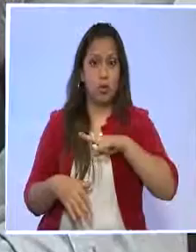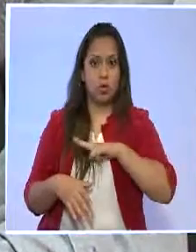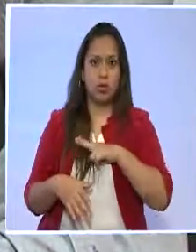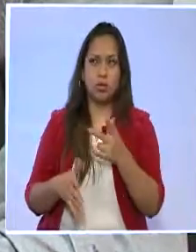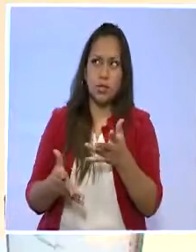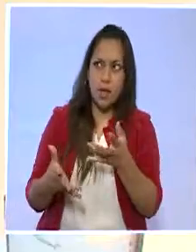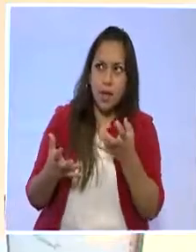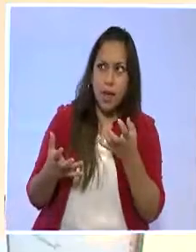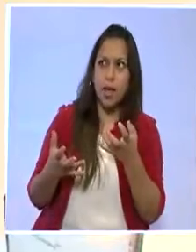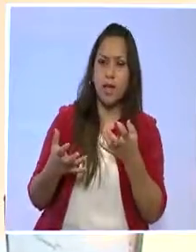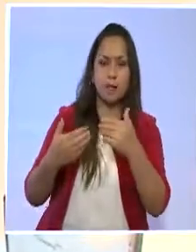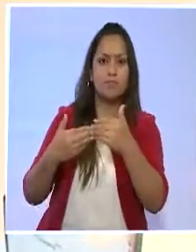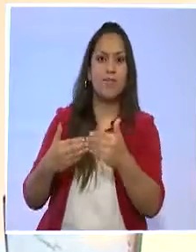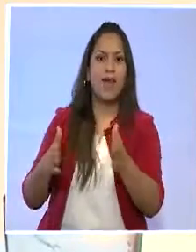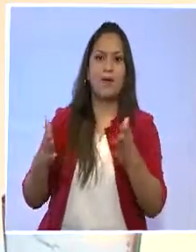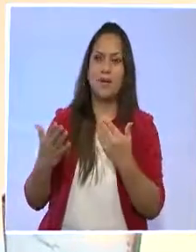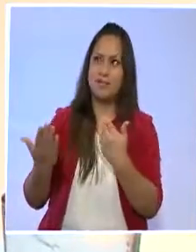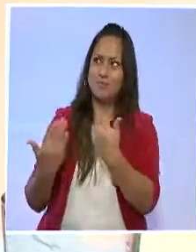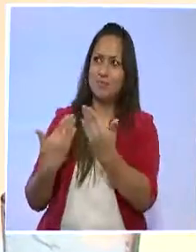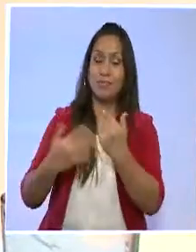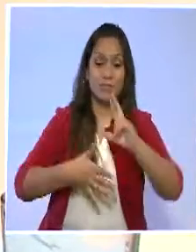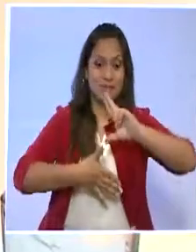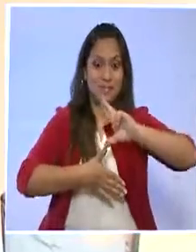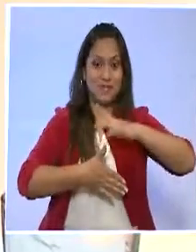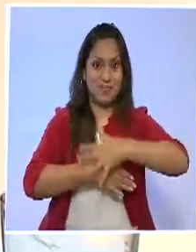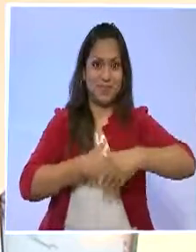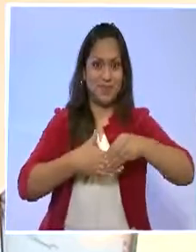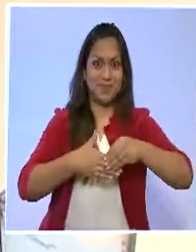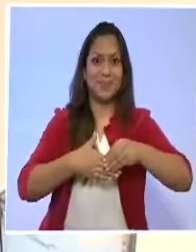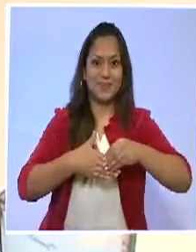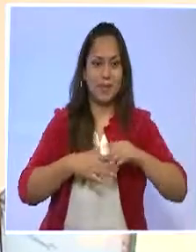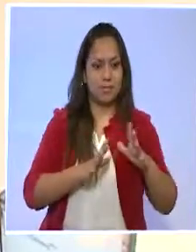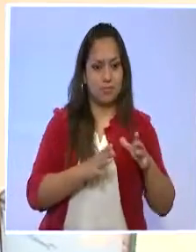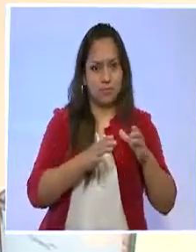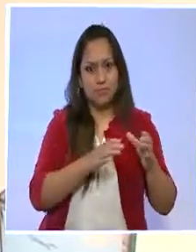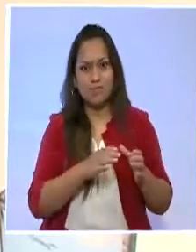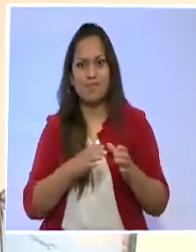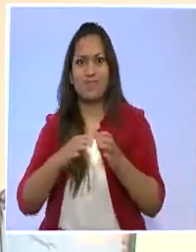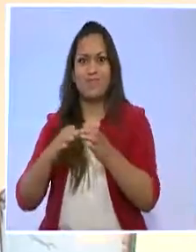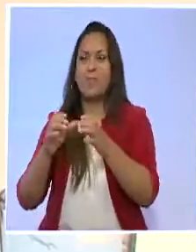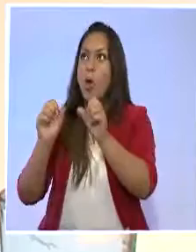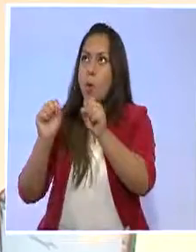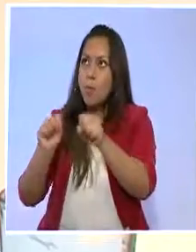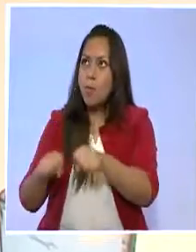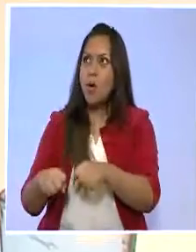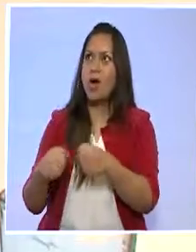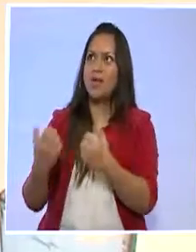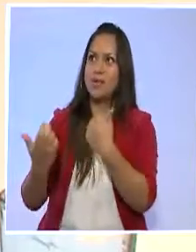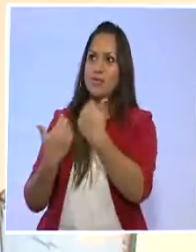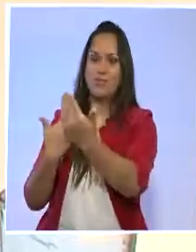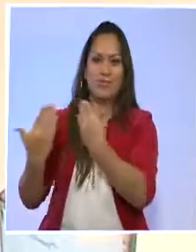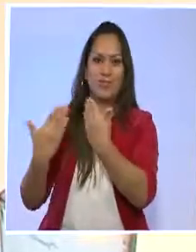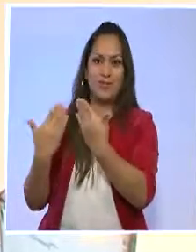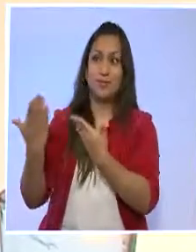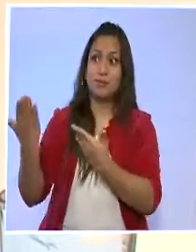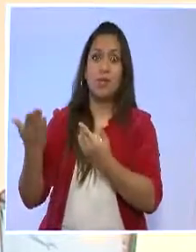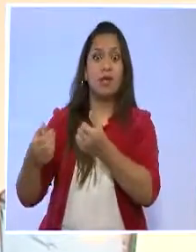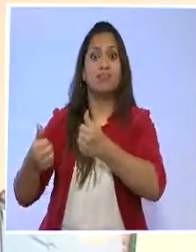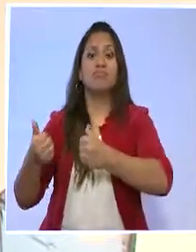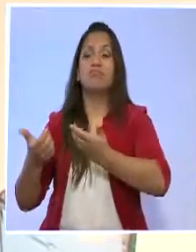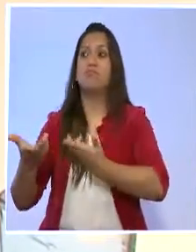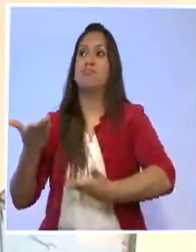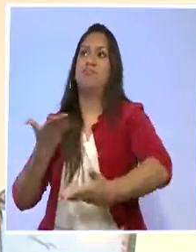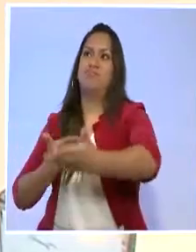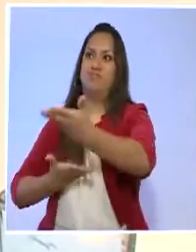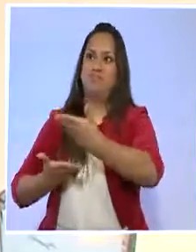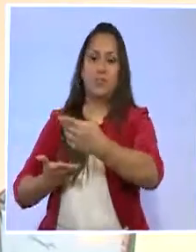en la llegada que de américa latina y el caribe podemos hacer para la región euroasiática ir y sabes a la región euroasiática también para américa latina